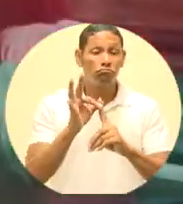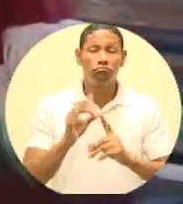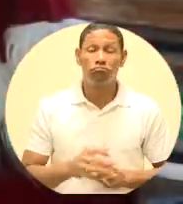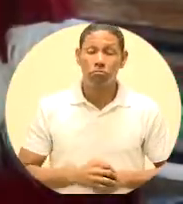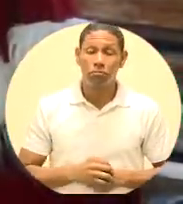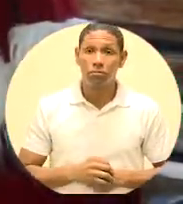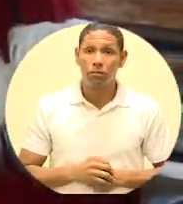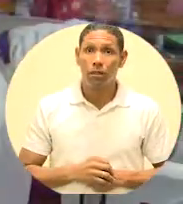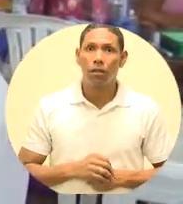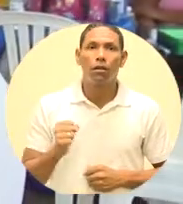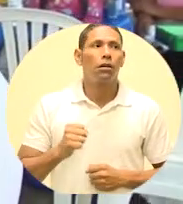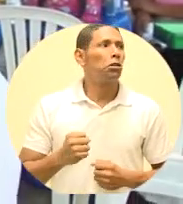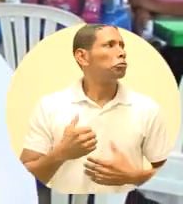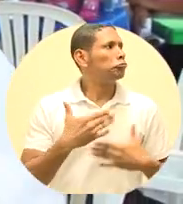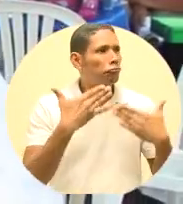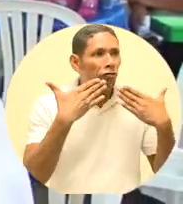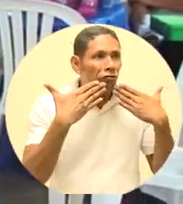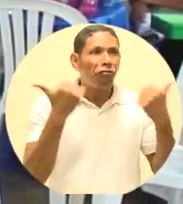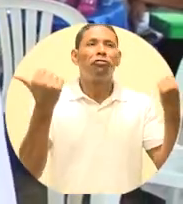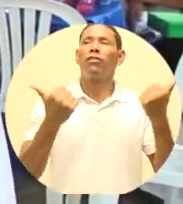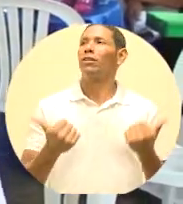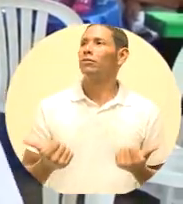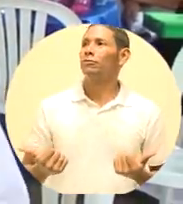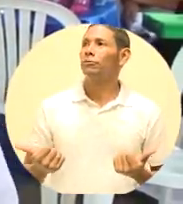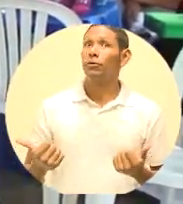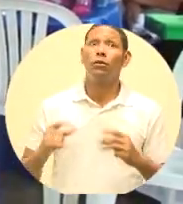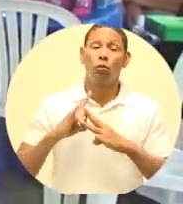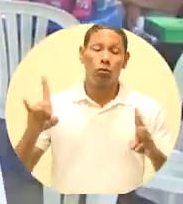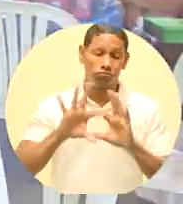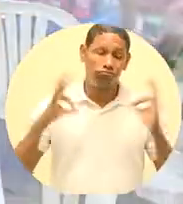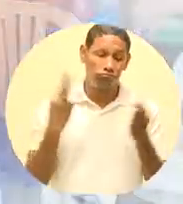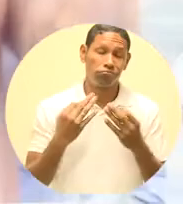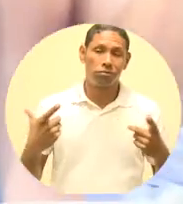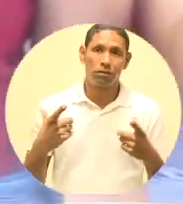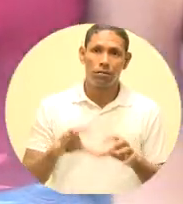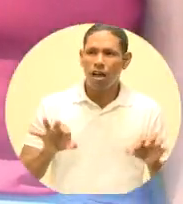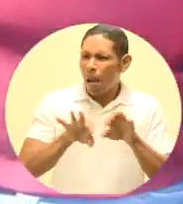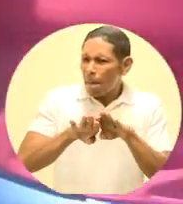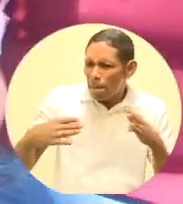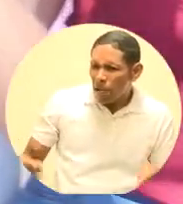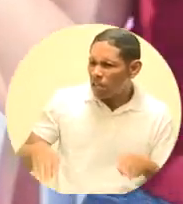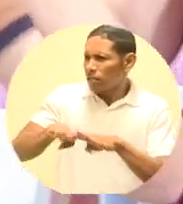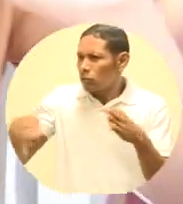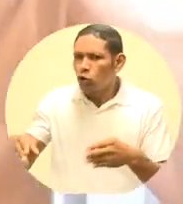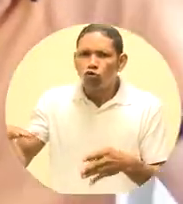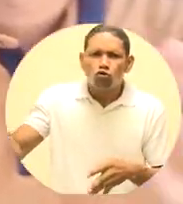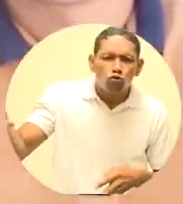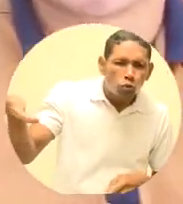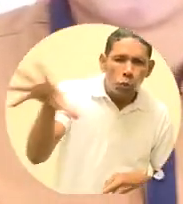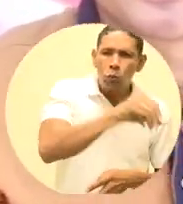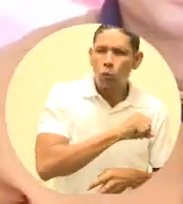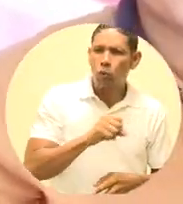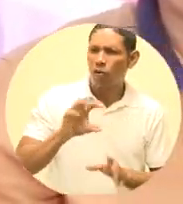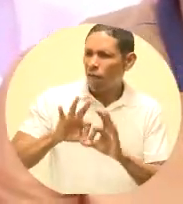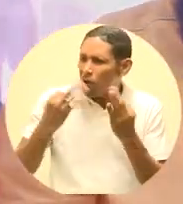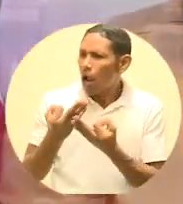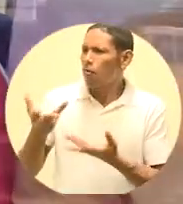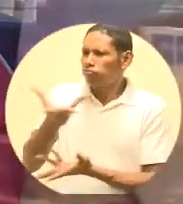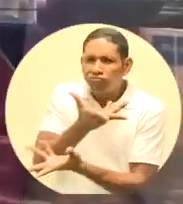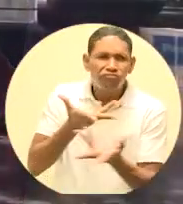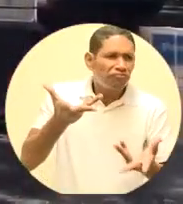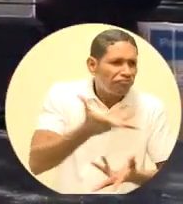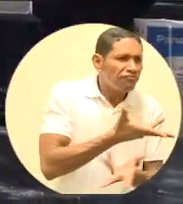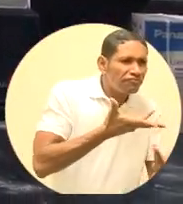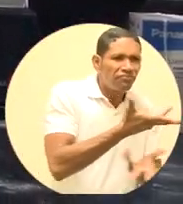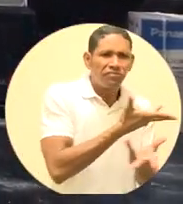bien especial, un momento bien agradable para la familia Unimagdalena. Vemos todas las mesas y todos los espacios llenos